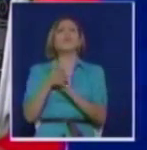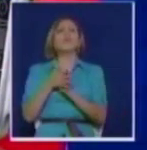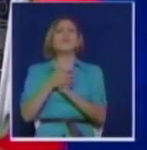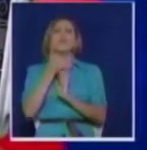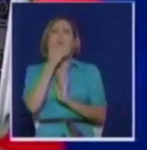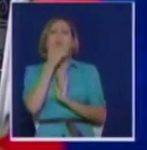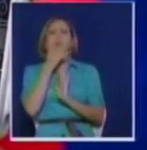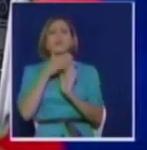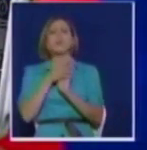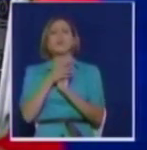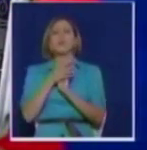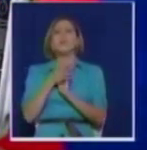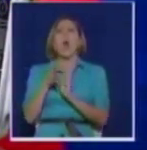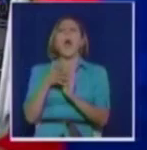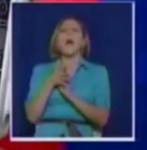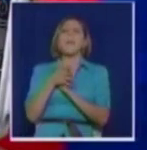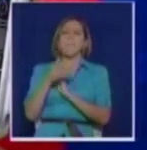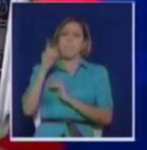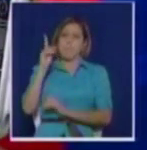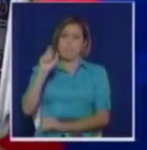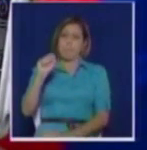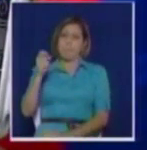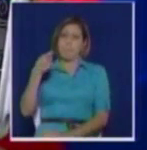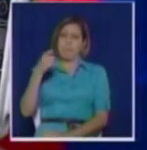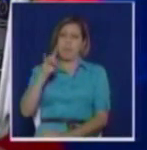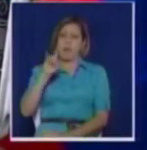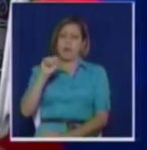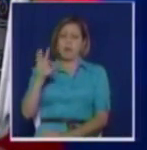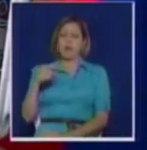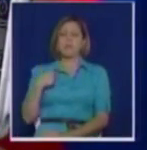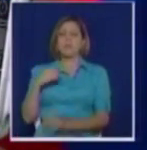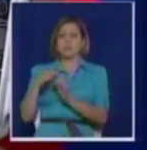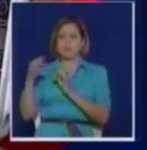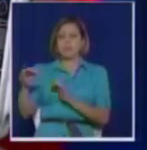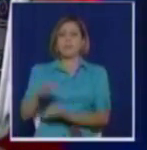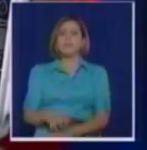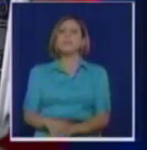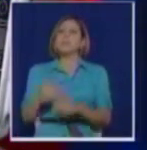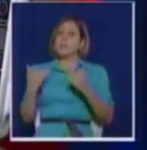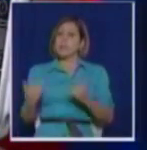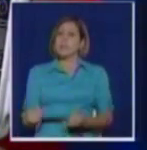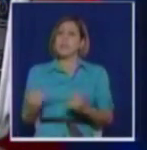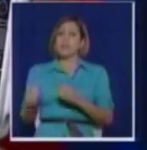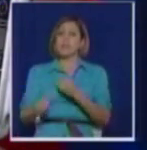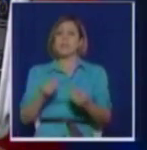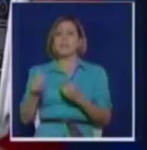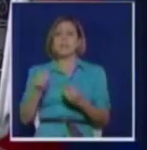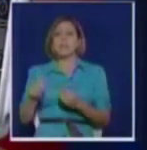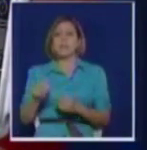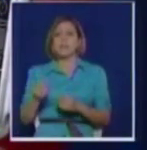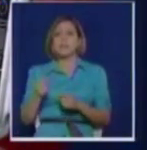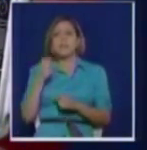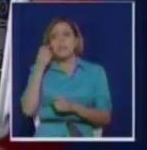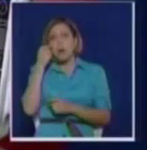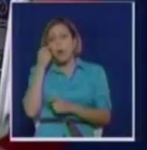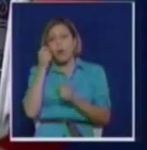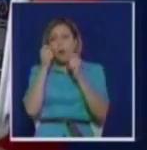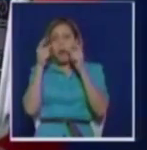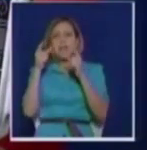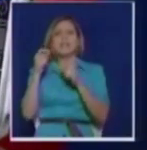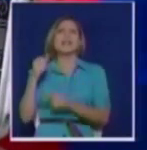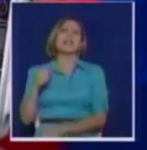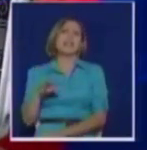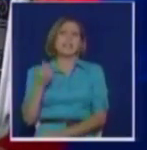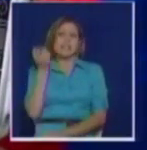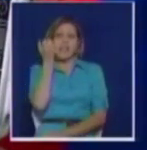aquí en el municipio de Agua. En este momento estamos en alerta naranja, estamos coordinando